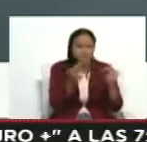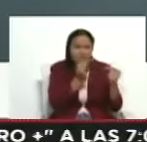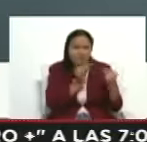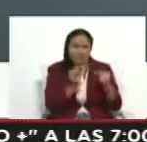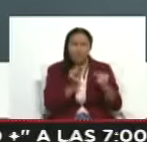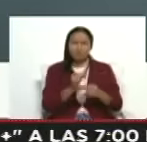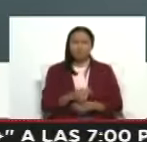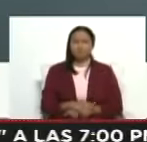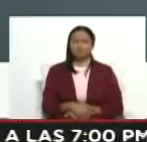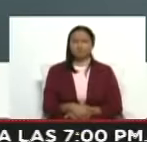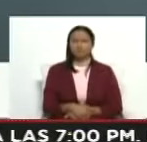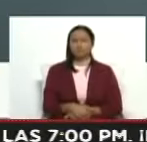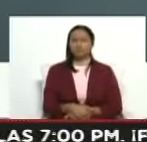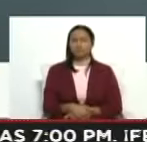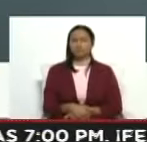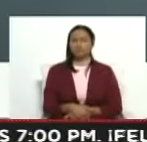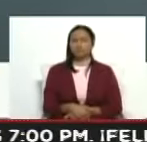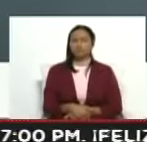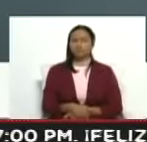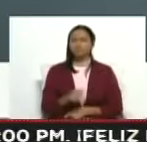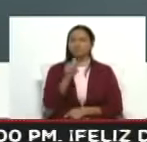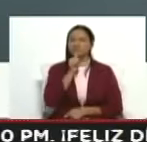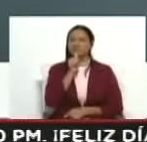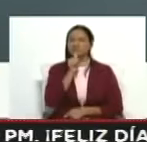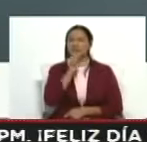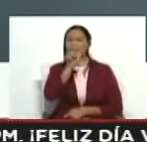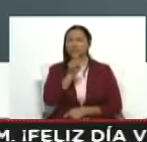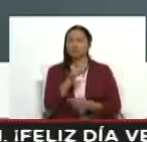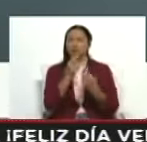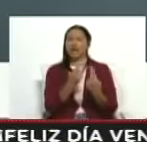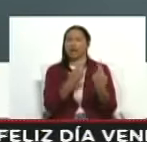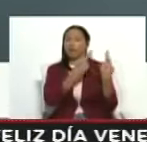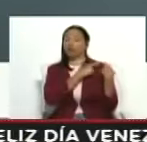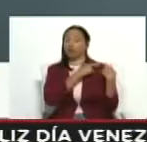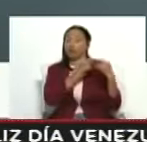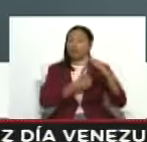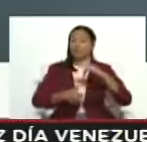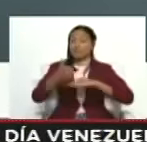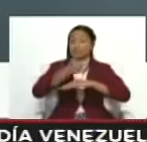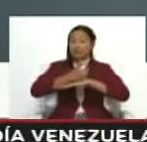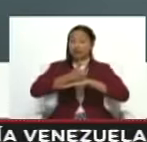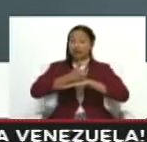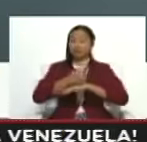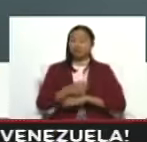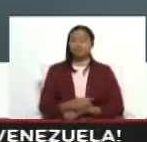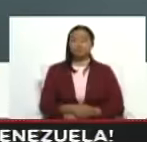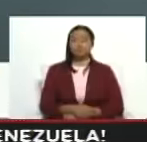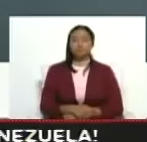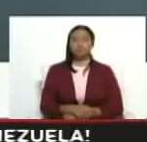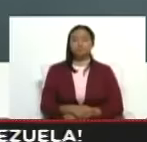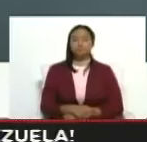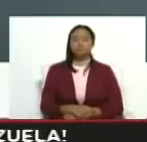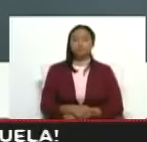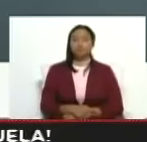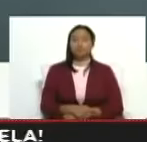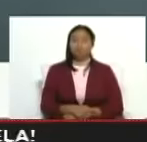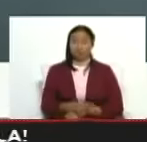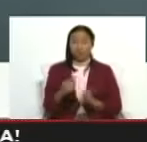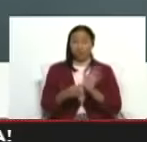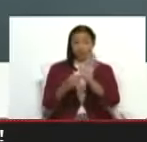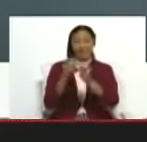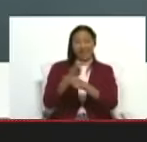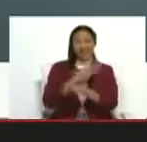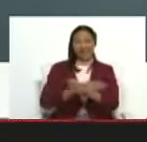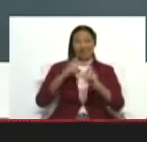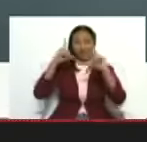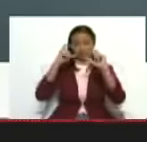Se trata de los responsables principales de los que aparecen aquí, ¿no?, con